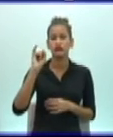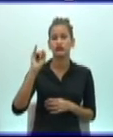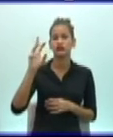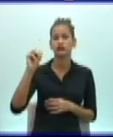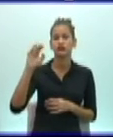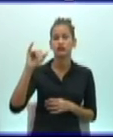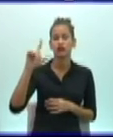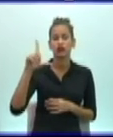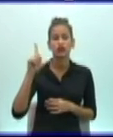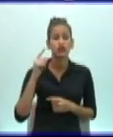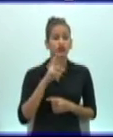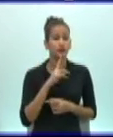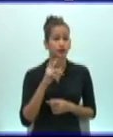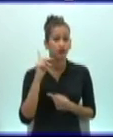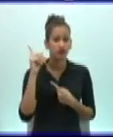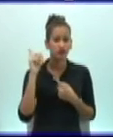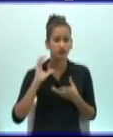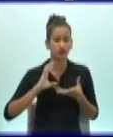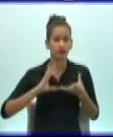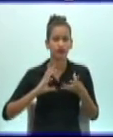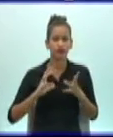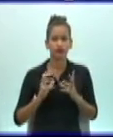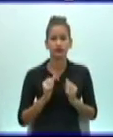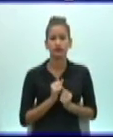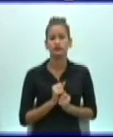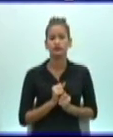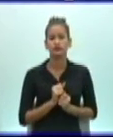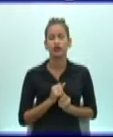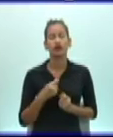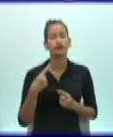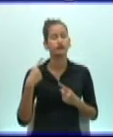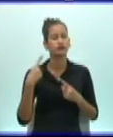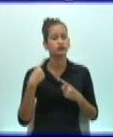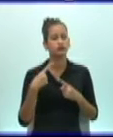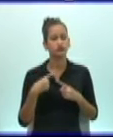lo respondieron así, entonces